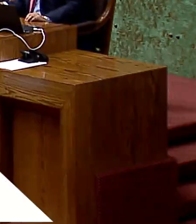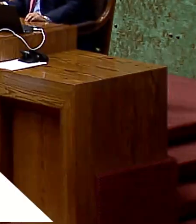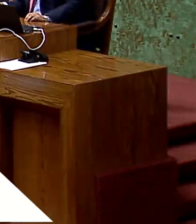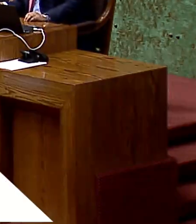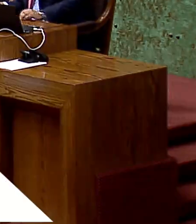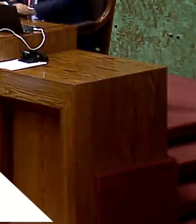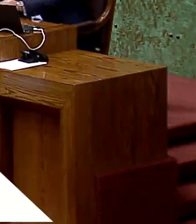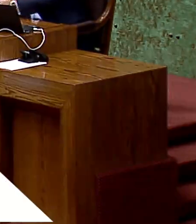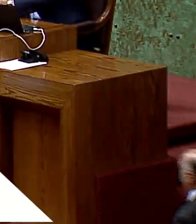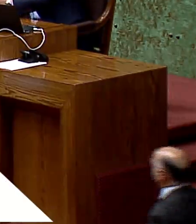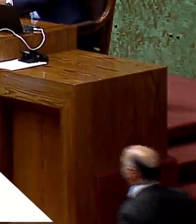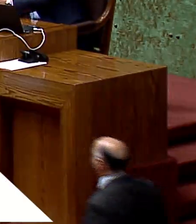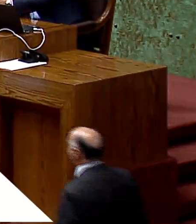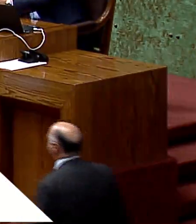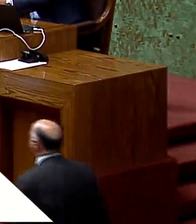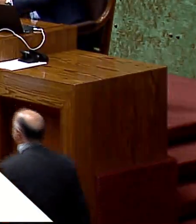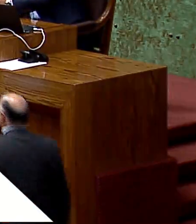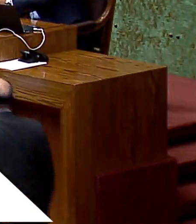desal